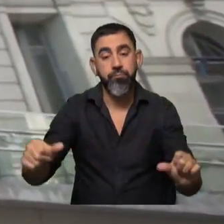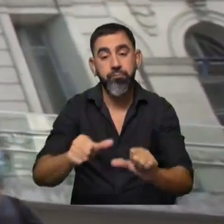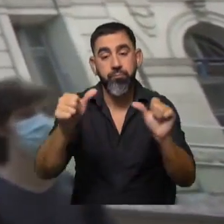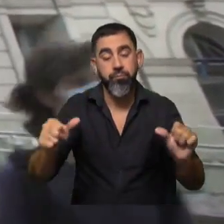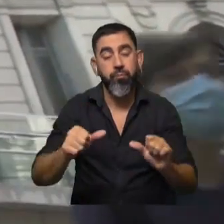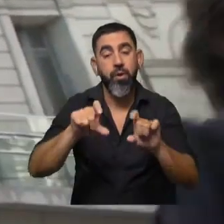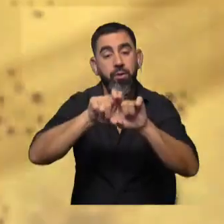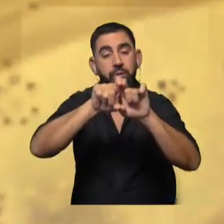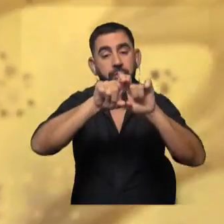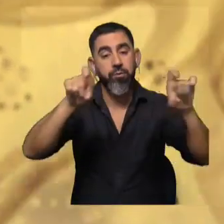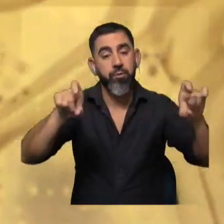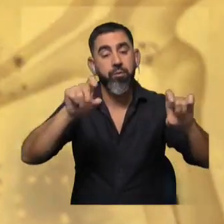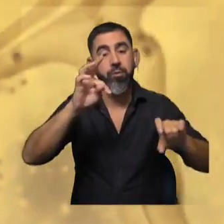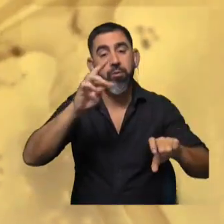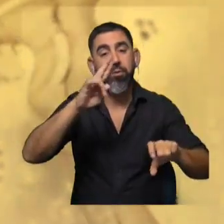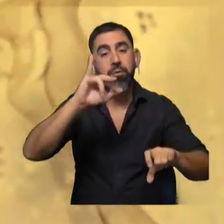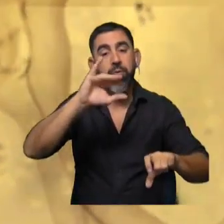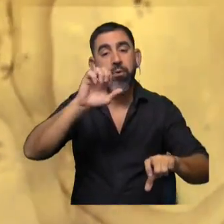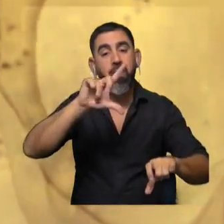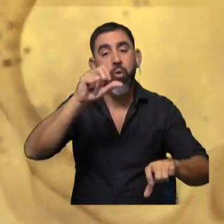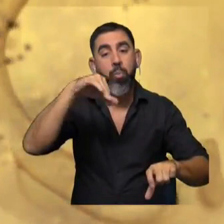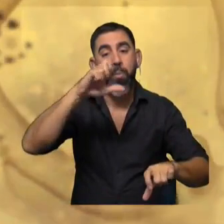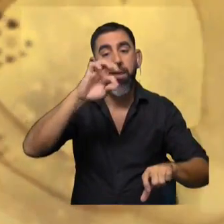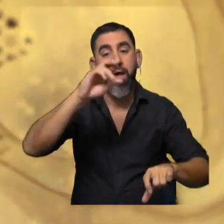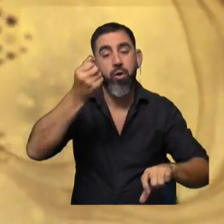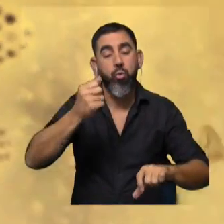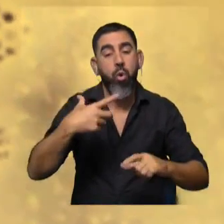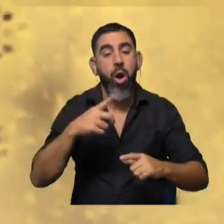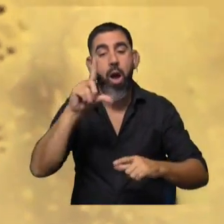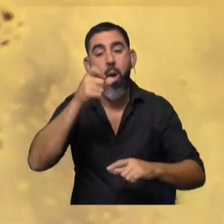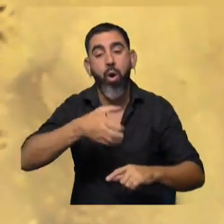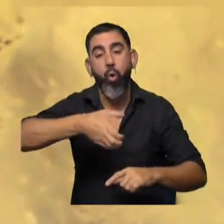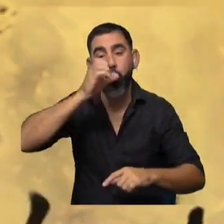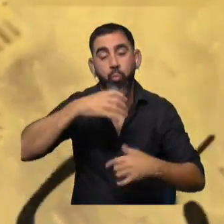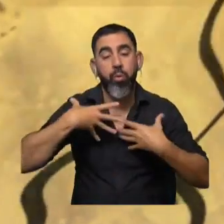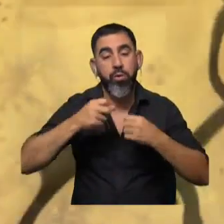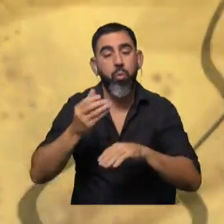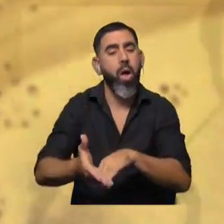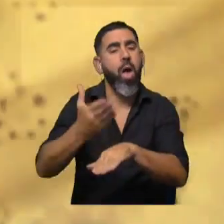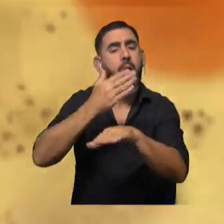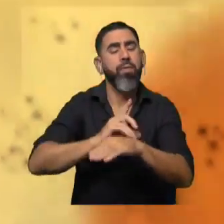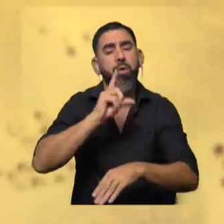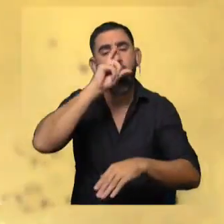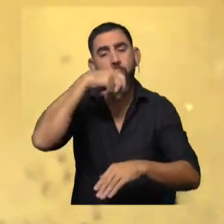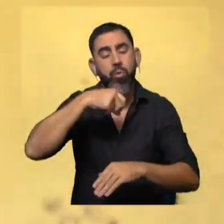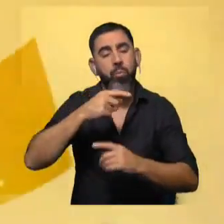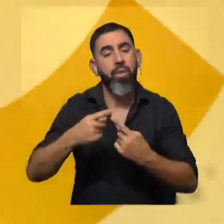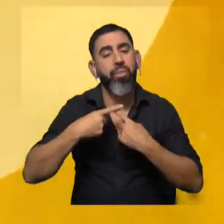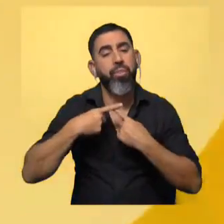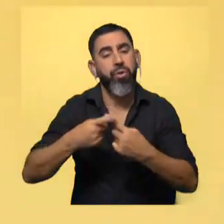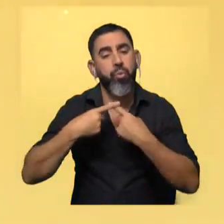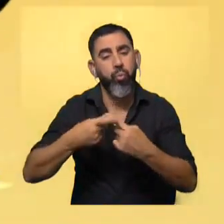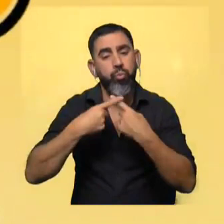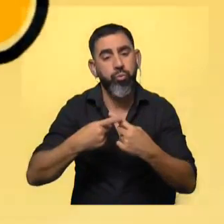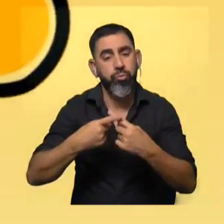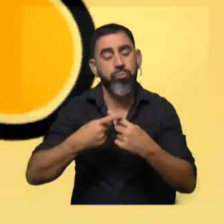académica titulada Trialometanos, agua de consumo y salud, antecedentes en Montevideo como base para la discusión. El